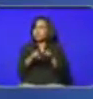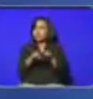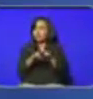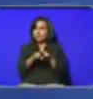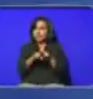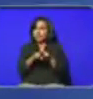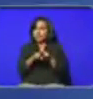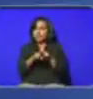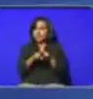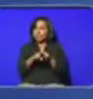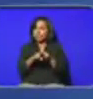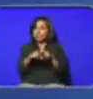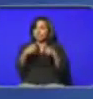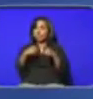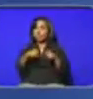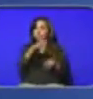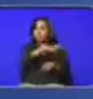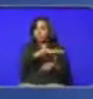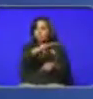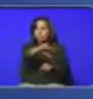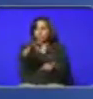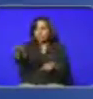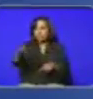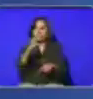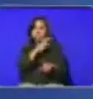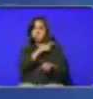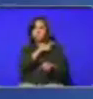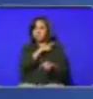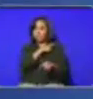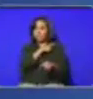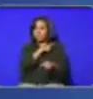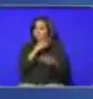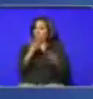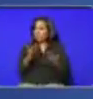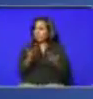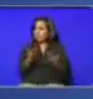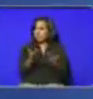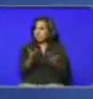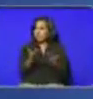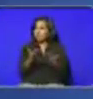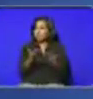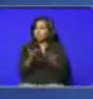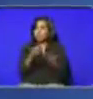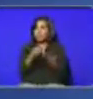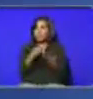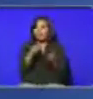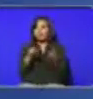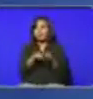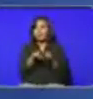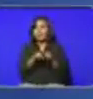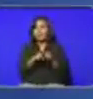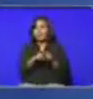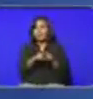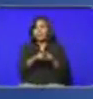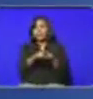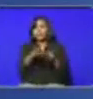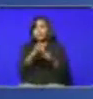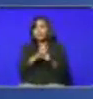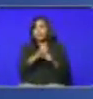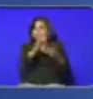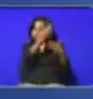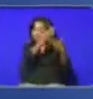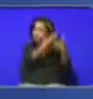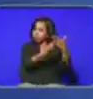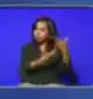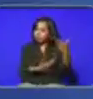departamento, entonces ya tendremos aquellos que se dedicarían a administrar currículum particularmente. Por ejemplo, ellos